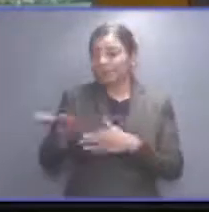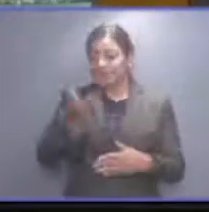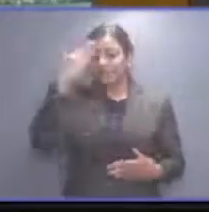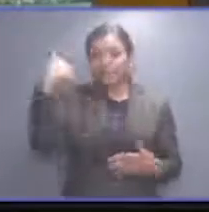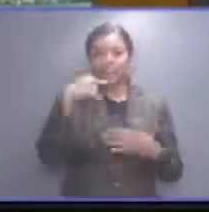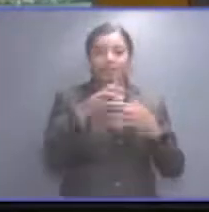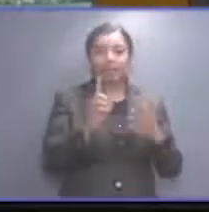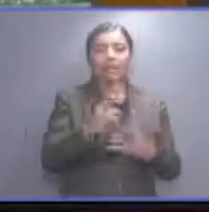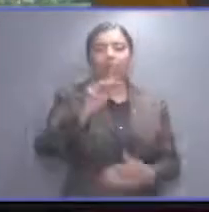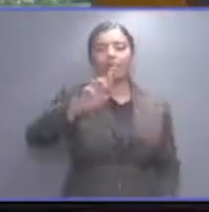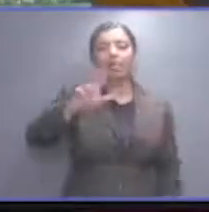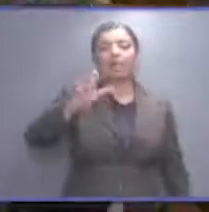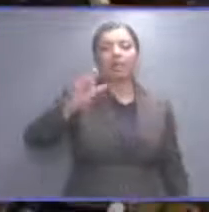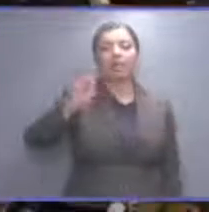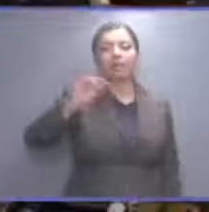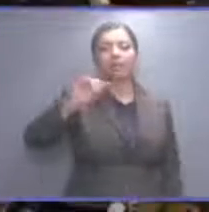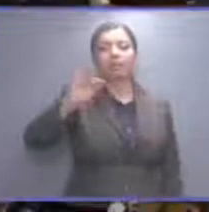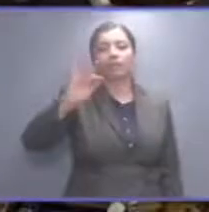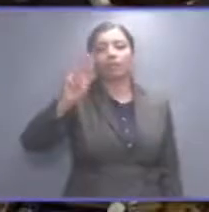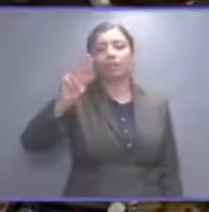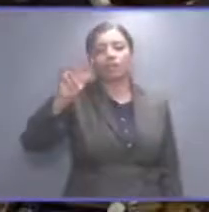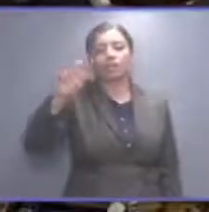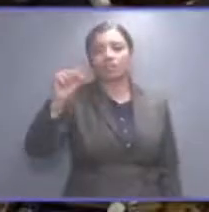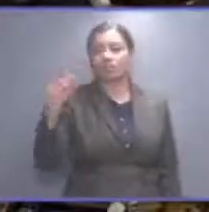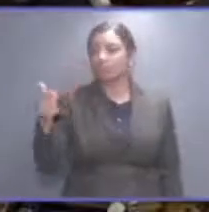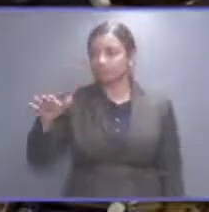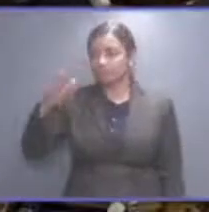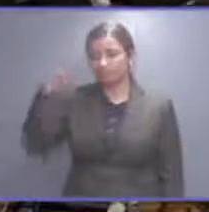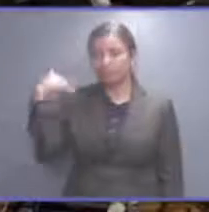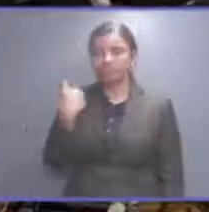la palabra la diputada Marlene Funes. Gracias, señora presidenta.